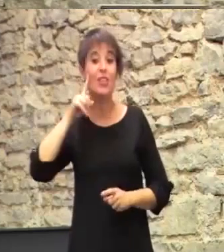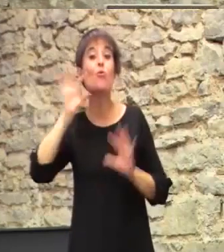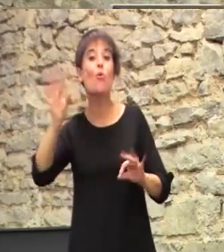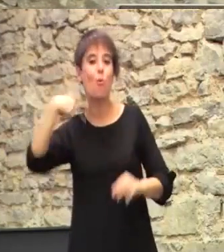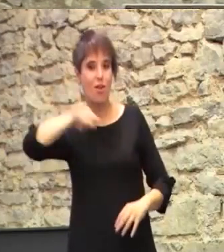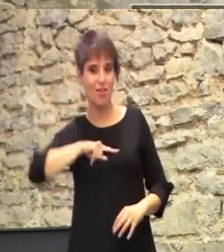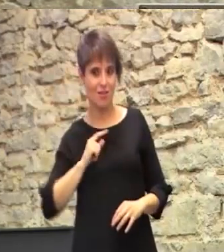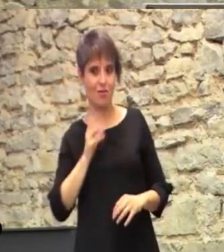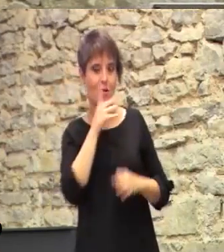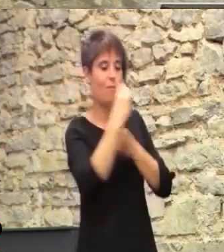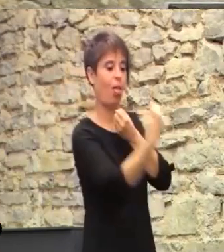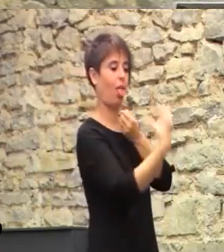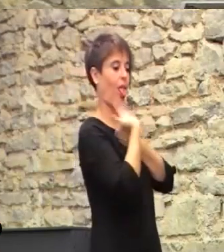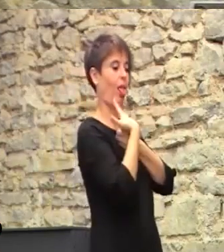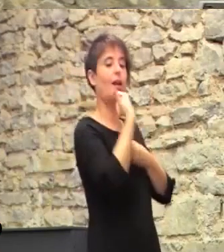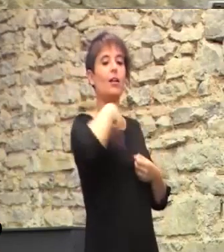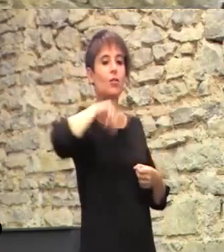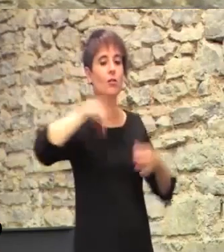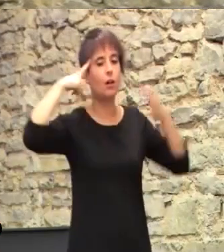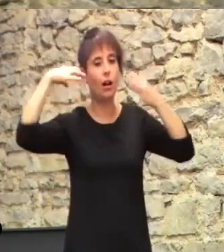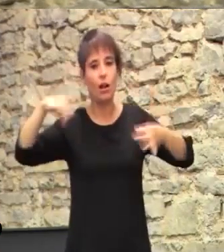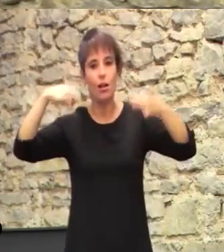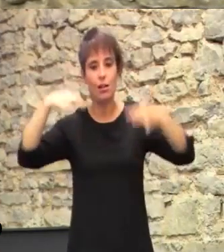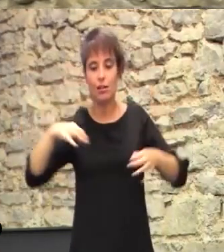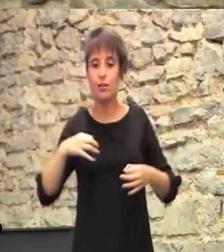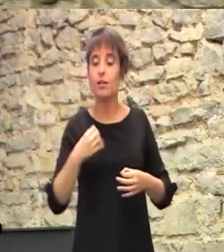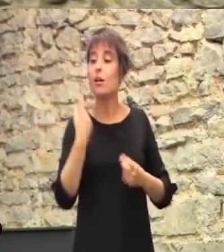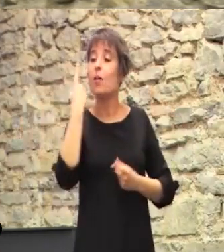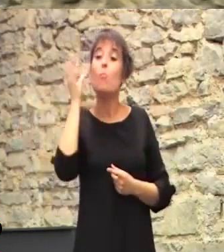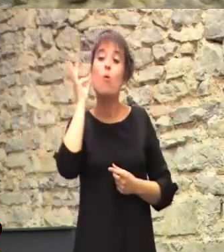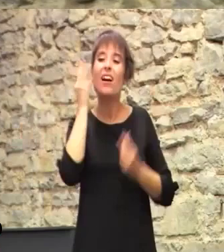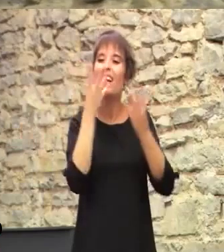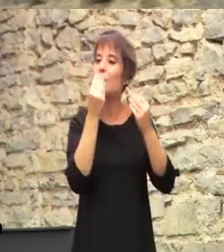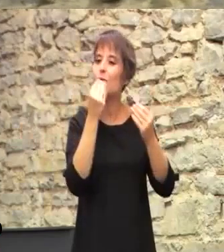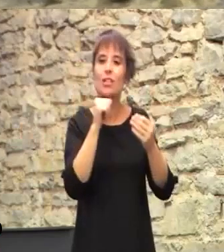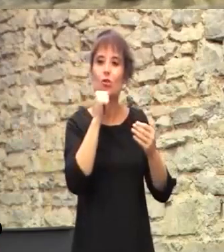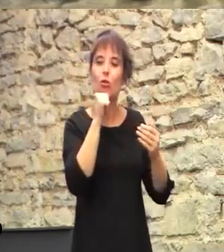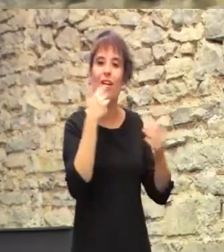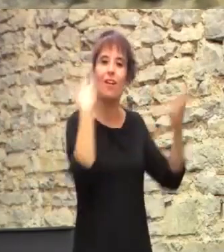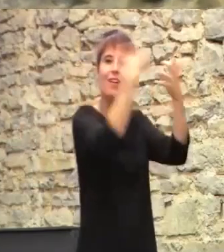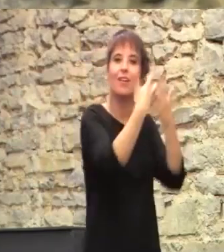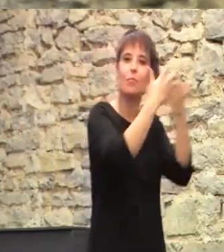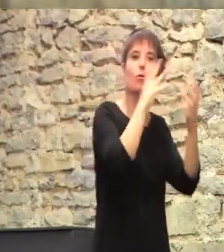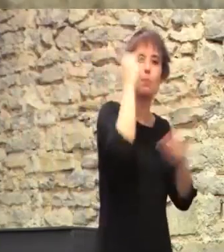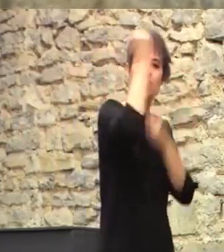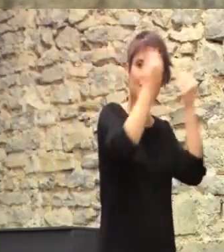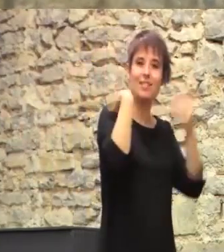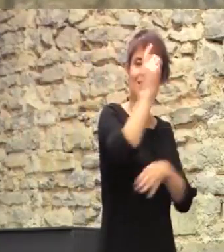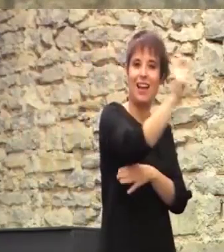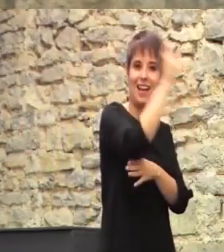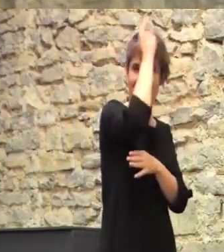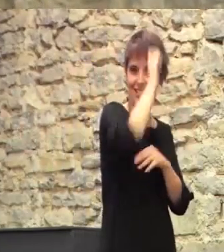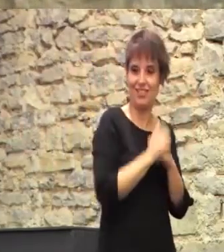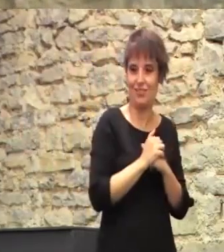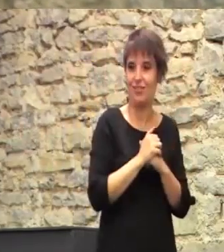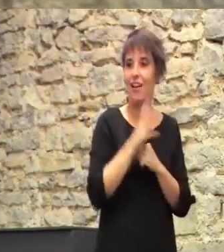él se metió y no lo vemos y muchas no quieren meterse con esto porque creen que ya está todo logrado con esto dijo aquí